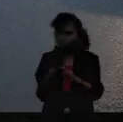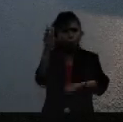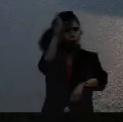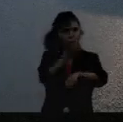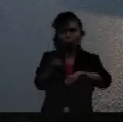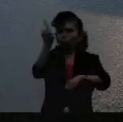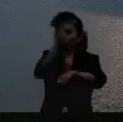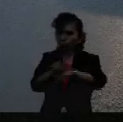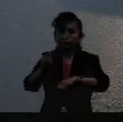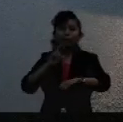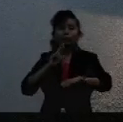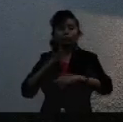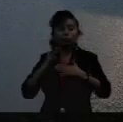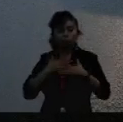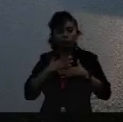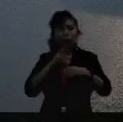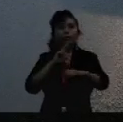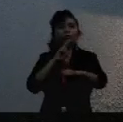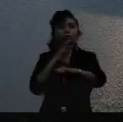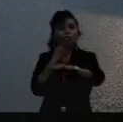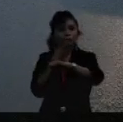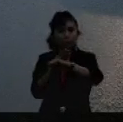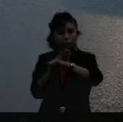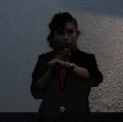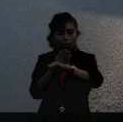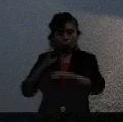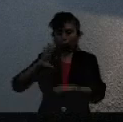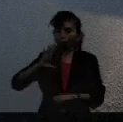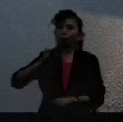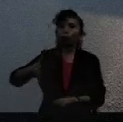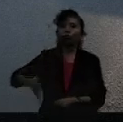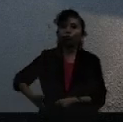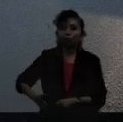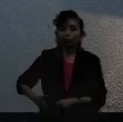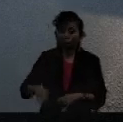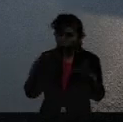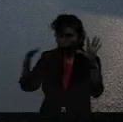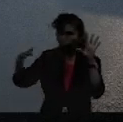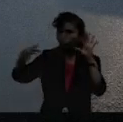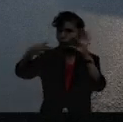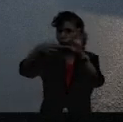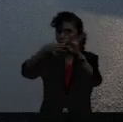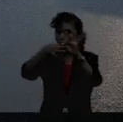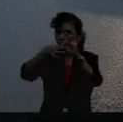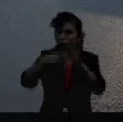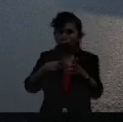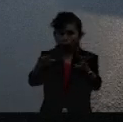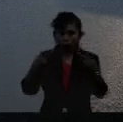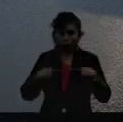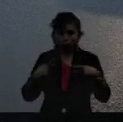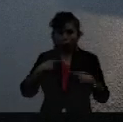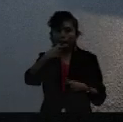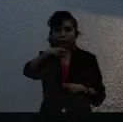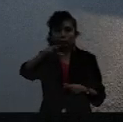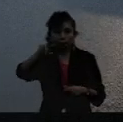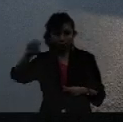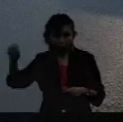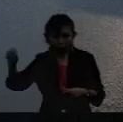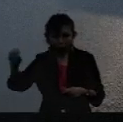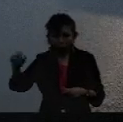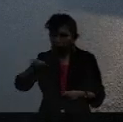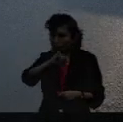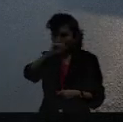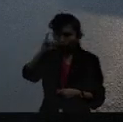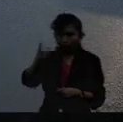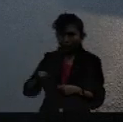esa responsabilidad con un alto sentido del honor hice ese compromiso ante el pueblo quintanarroense y jamás